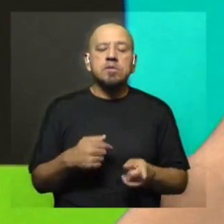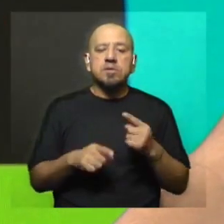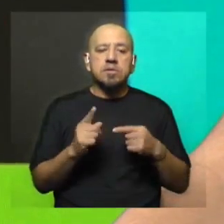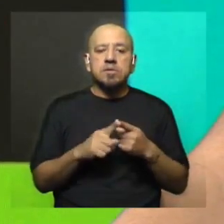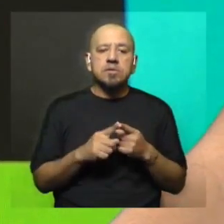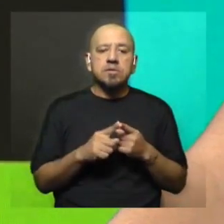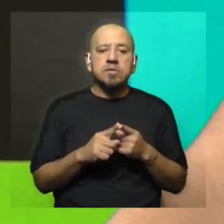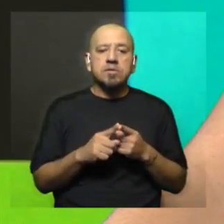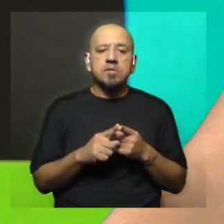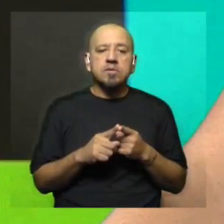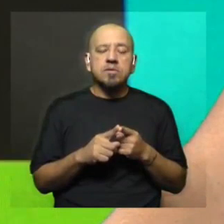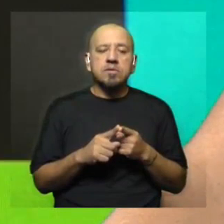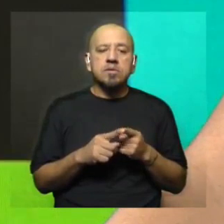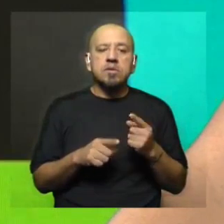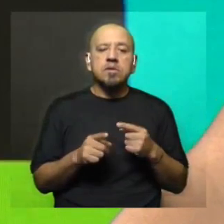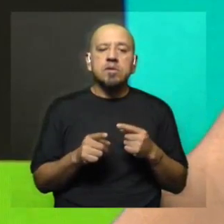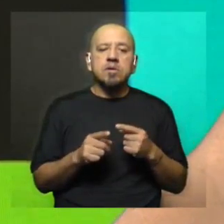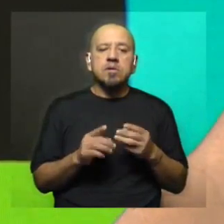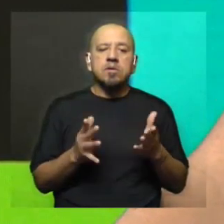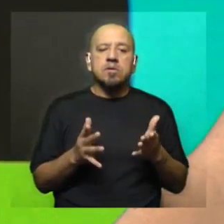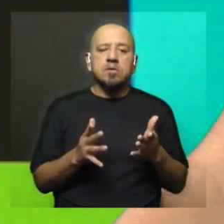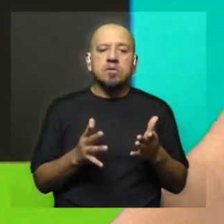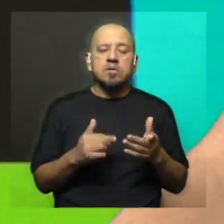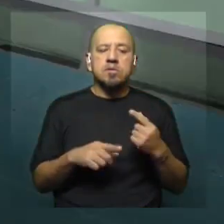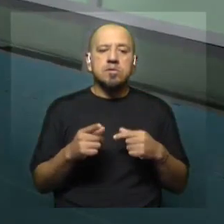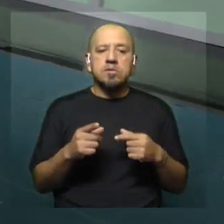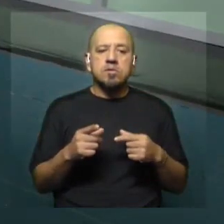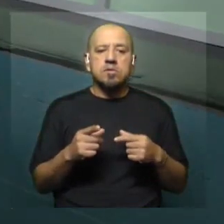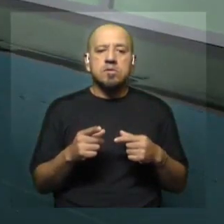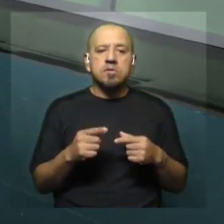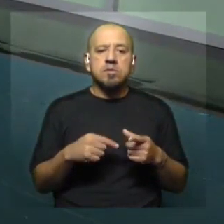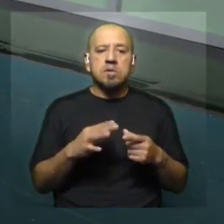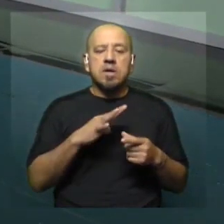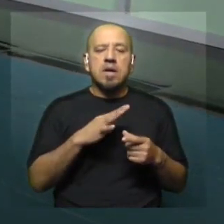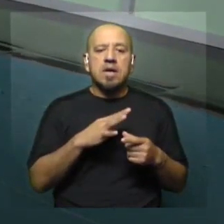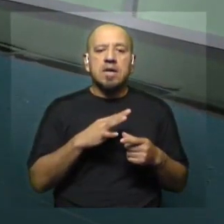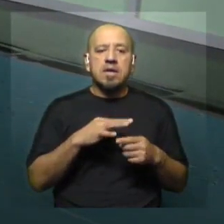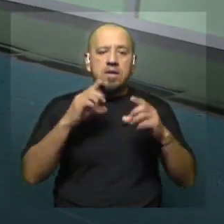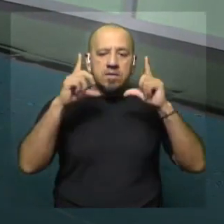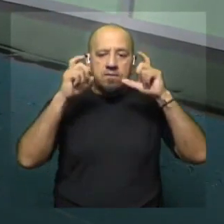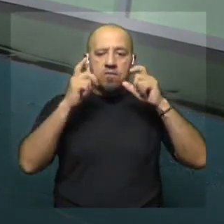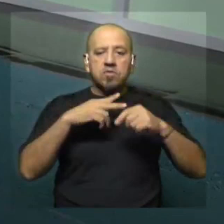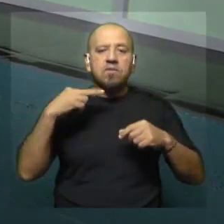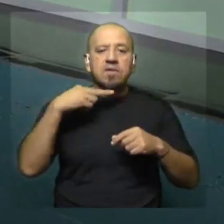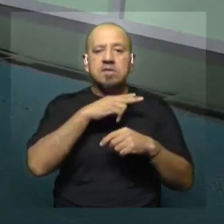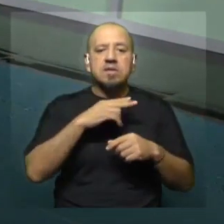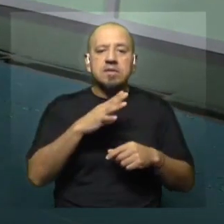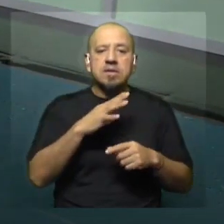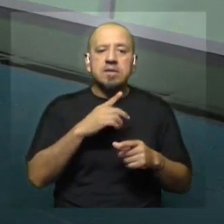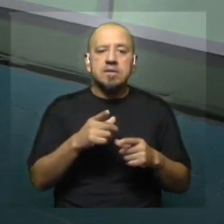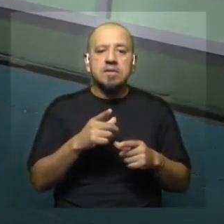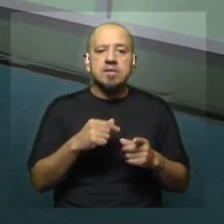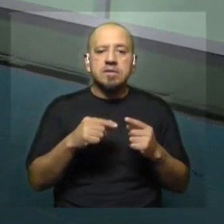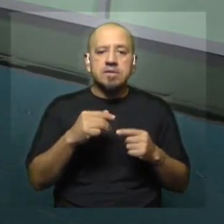más de 30 segundos. Dale. ¿Surgen fake fotos? ¿Fake fotos surgen? ¿Se entiende el